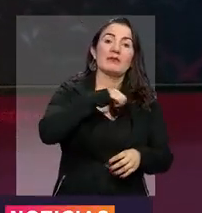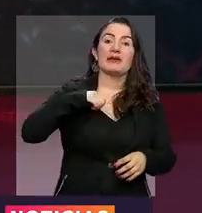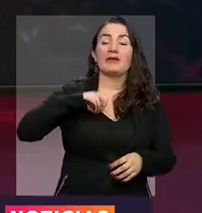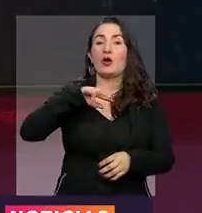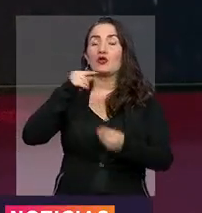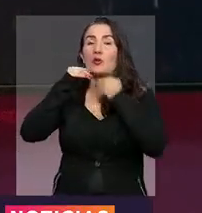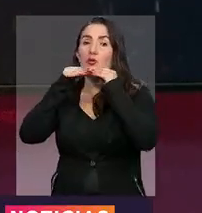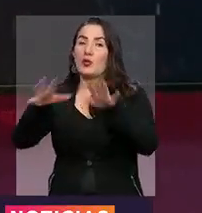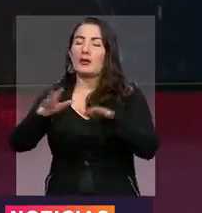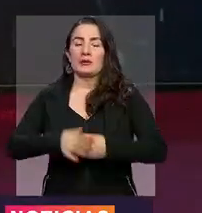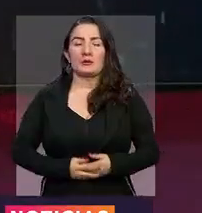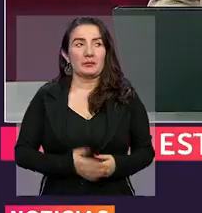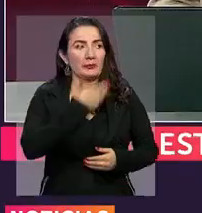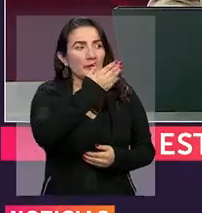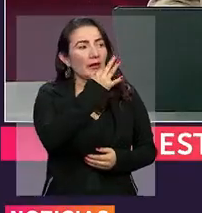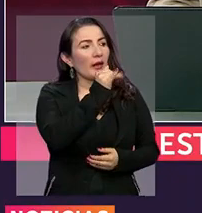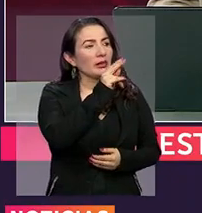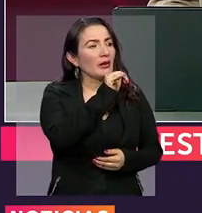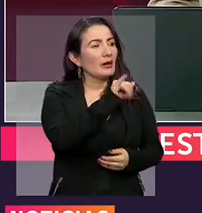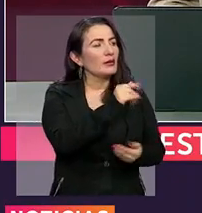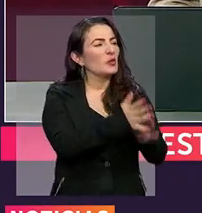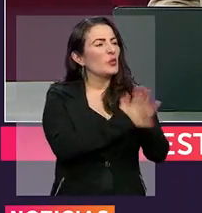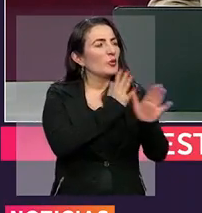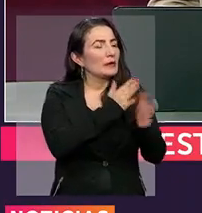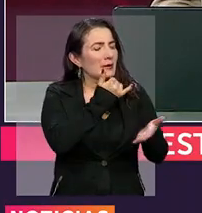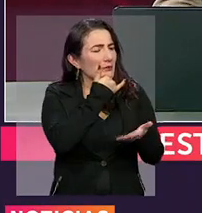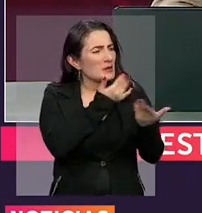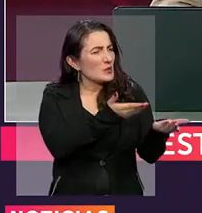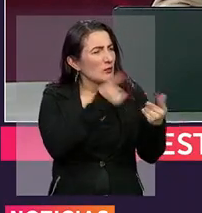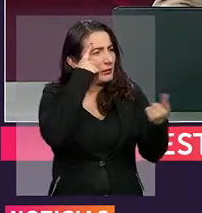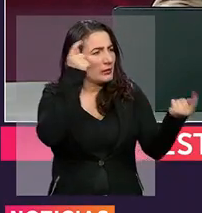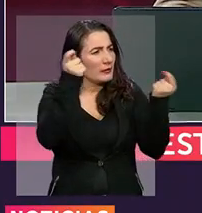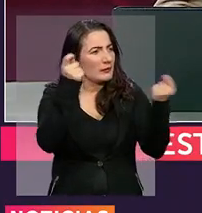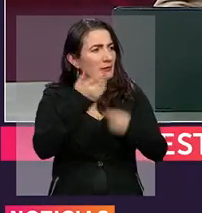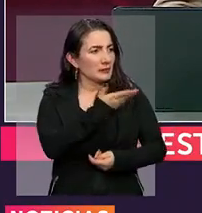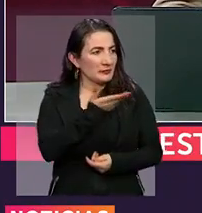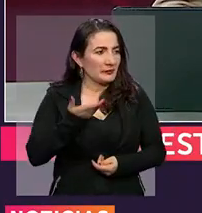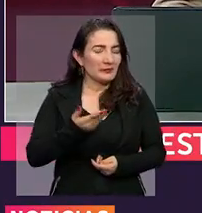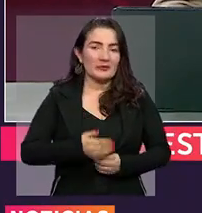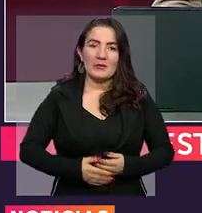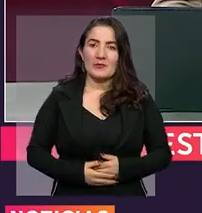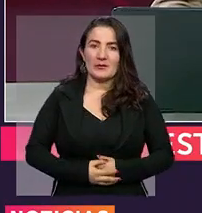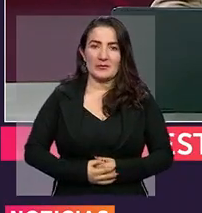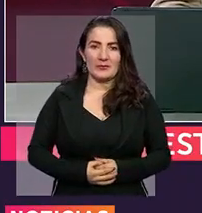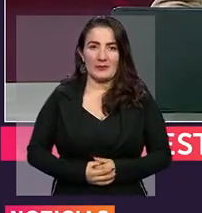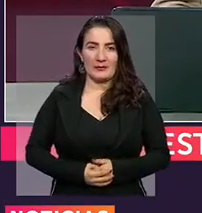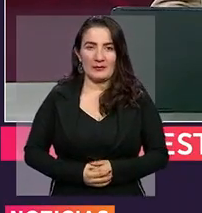del público. Tatiana Sanabria, buenas tardes. ¿Y de qué se trata esta estrategia? Adelante.